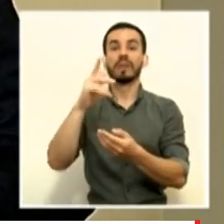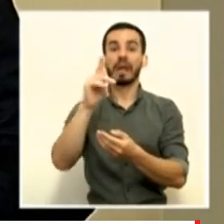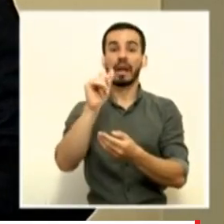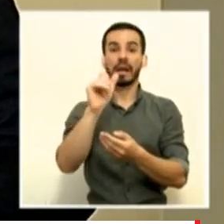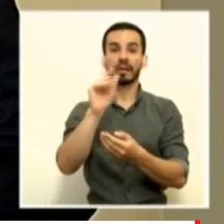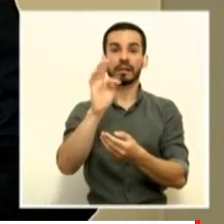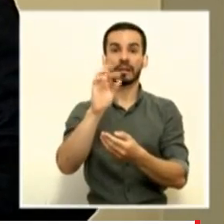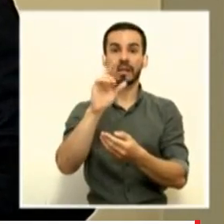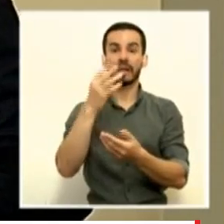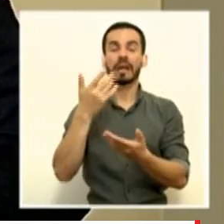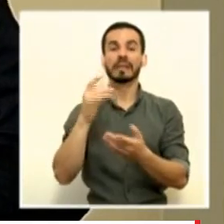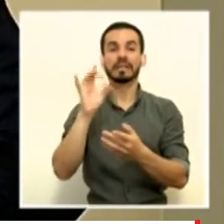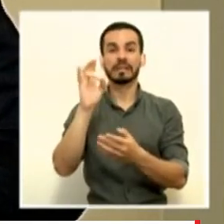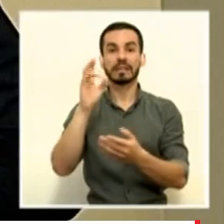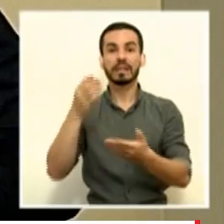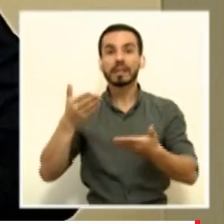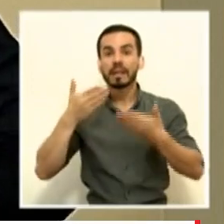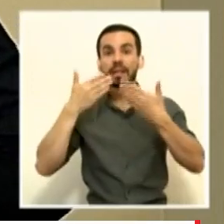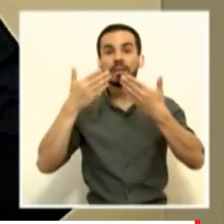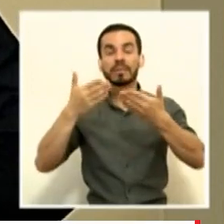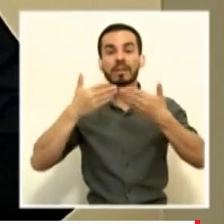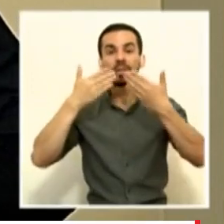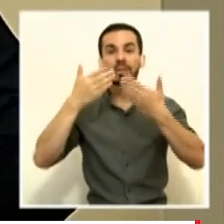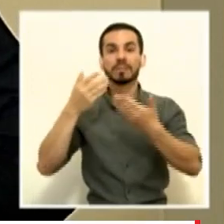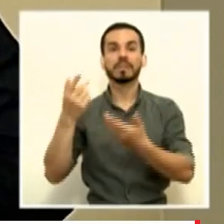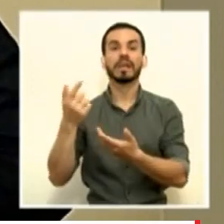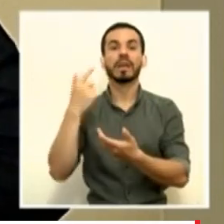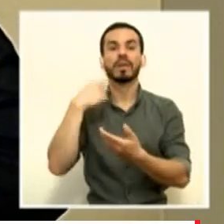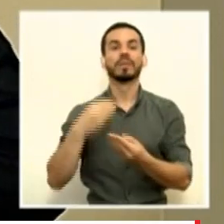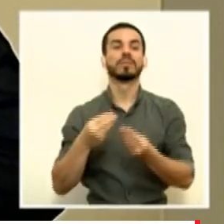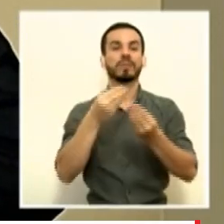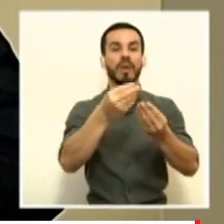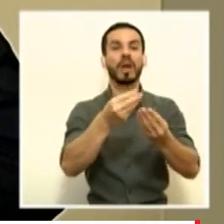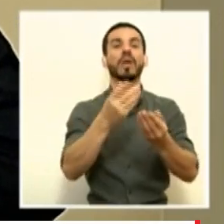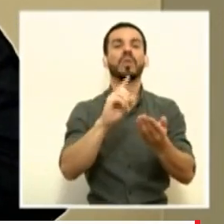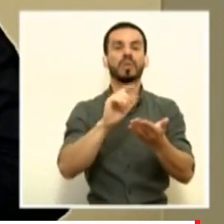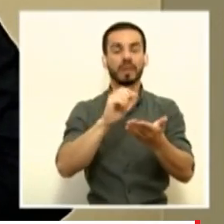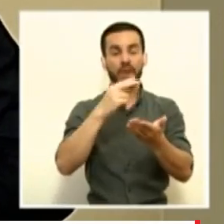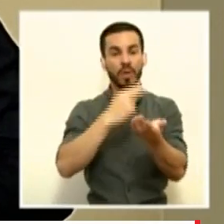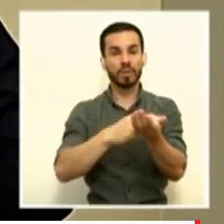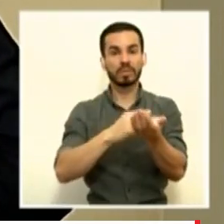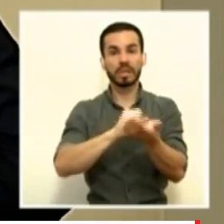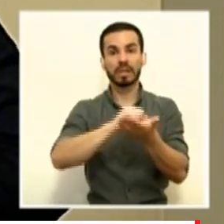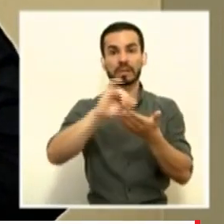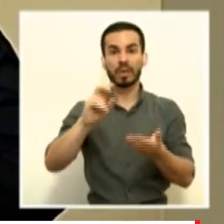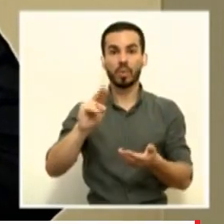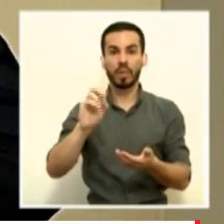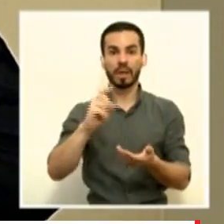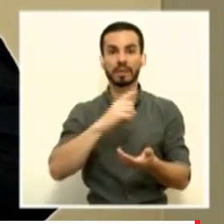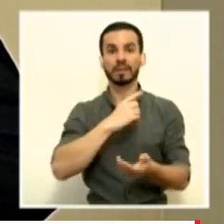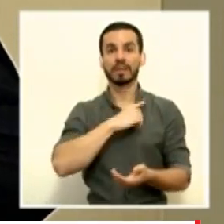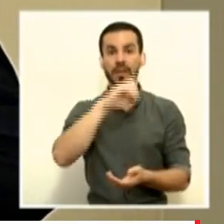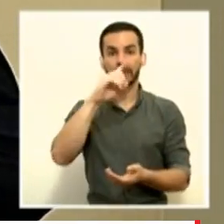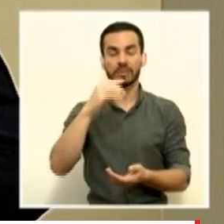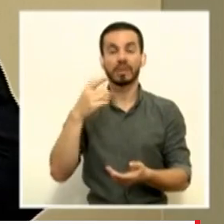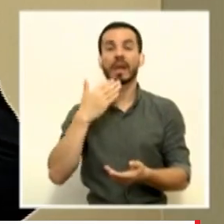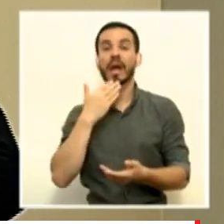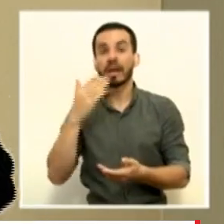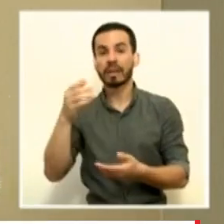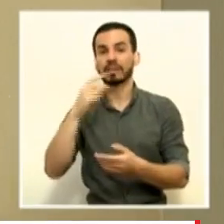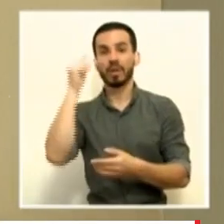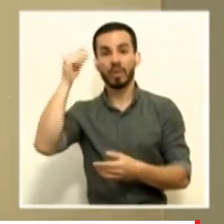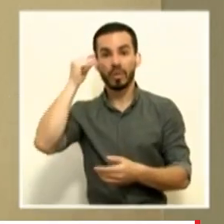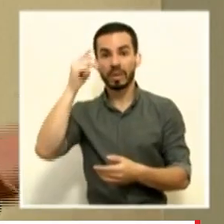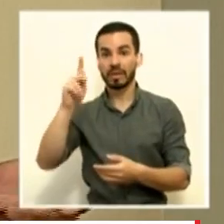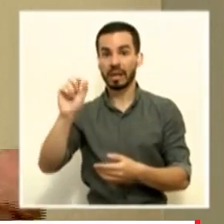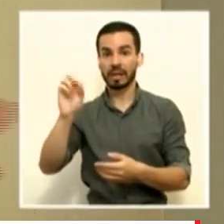hay 7 respiradores que se pusieron a disposición del Hospital San Juan de Dios. Agradecer allí al gobierno de Qatar,